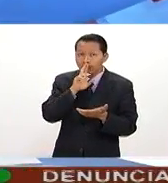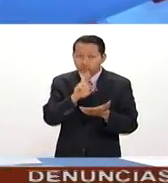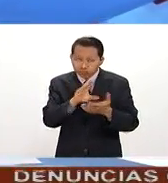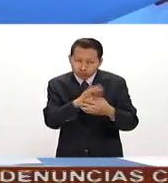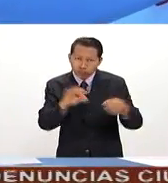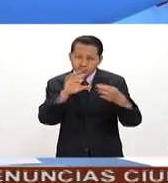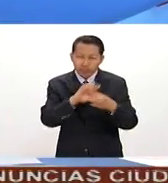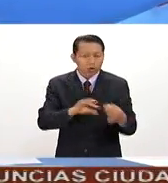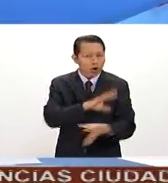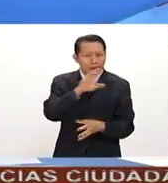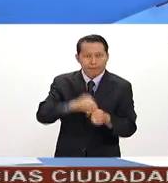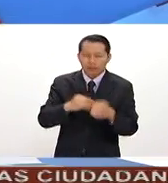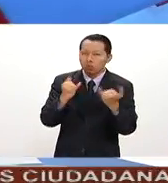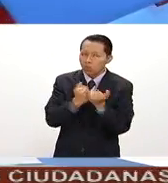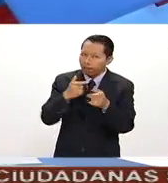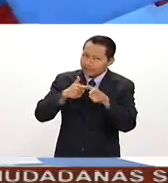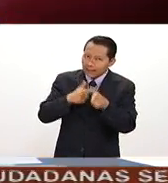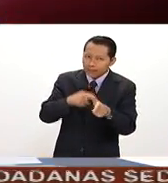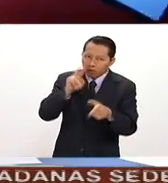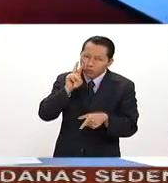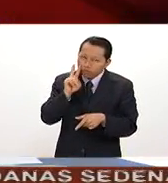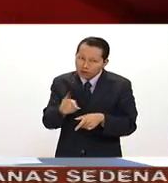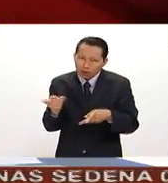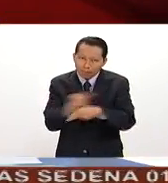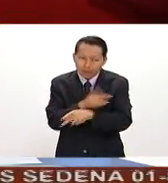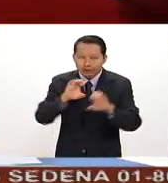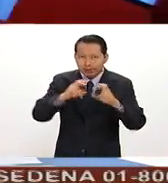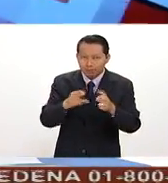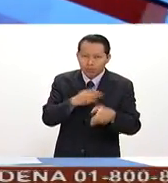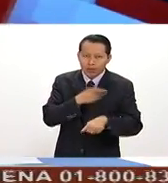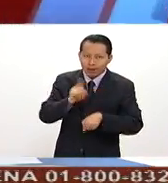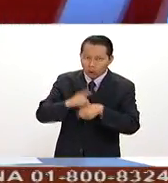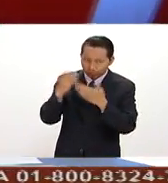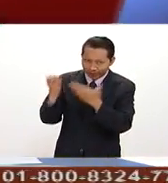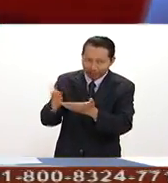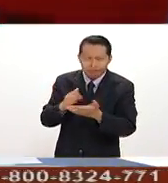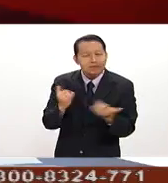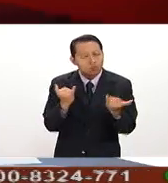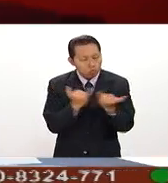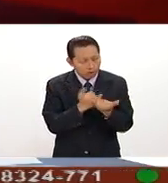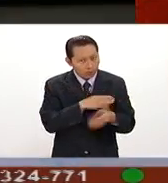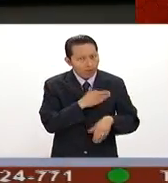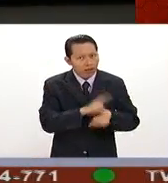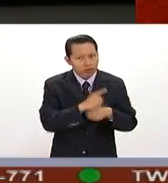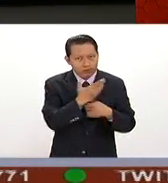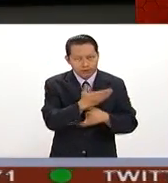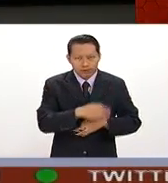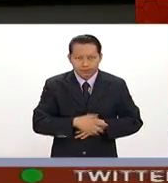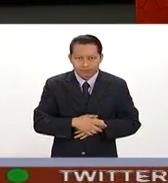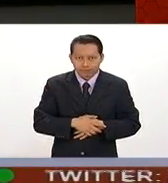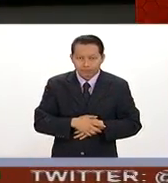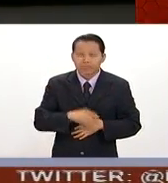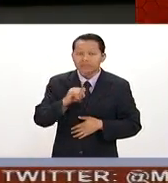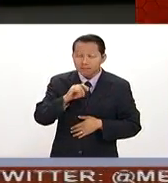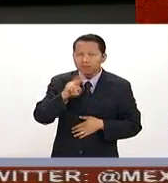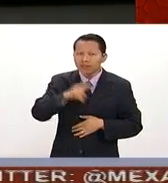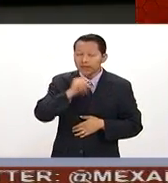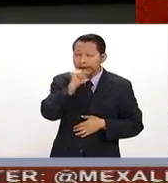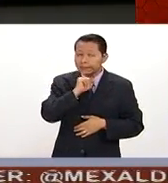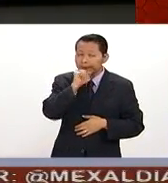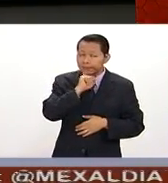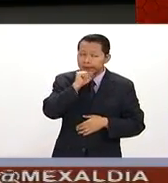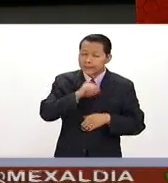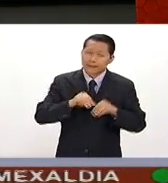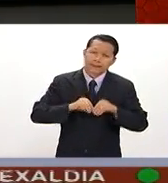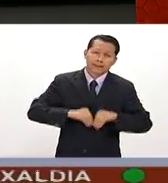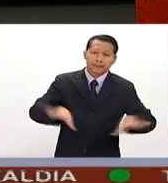al pendientes de lo que está pasando en Chiapas. Muy buenos días. Muy buenos días. Y sí, el rumor sin duda que se vivió